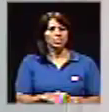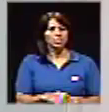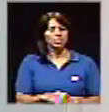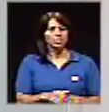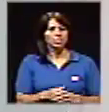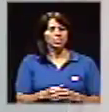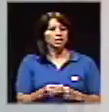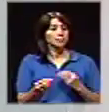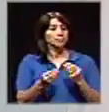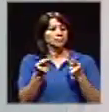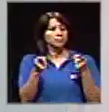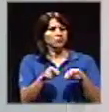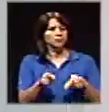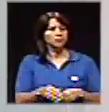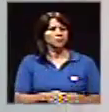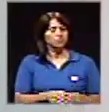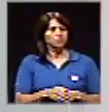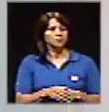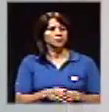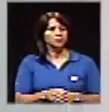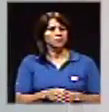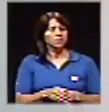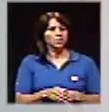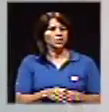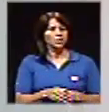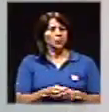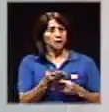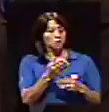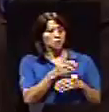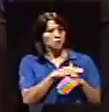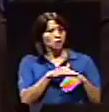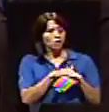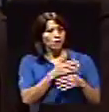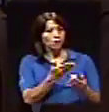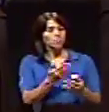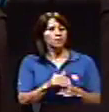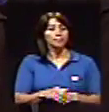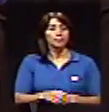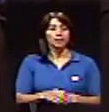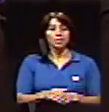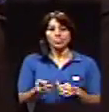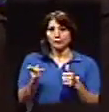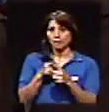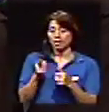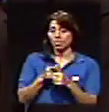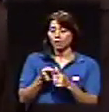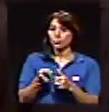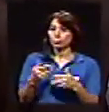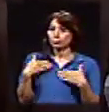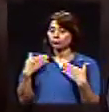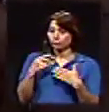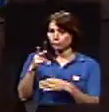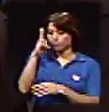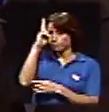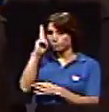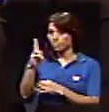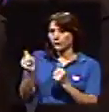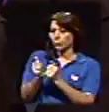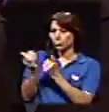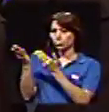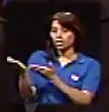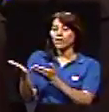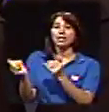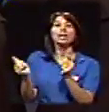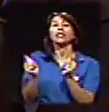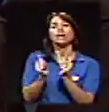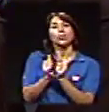se están planteando. Don Otón, por favor. Bueno, un privilegio estar con usted, don Juan Rafael, y con la